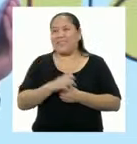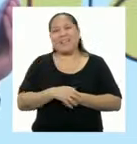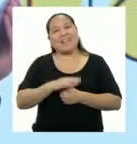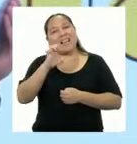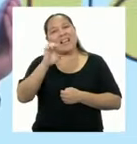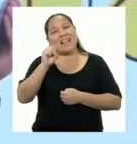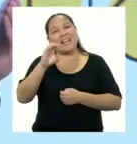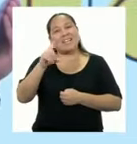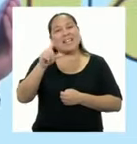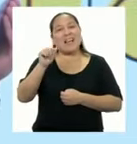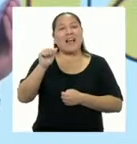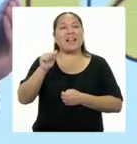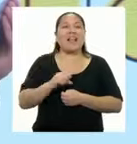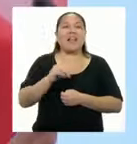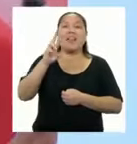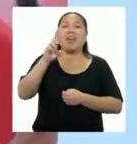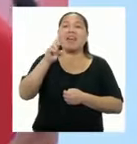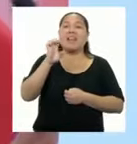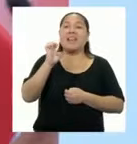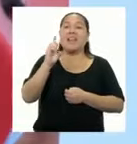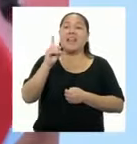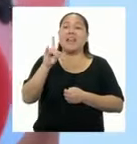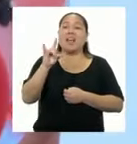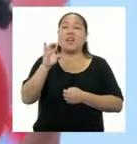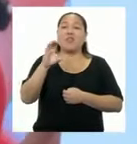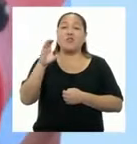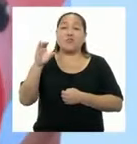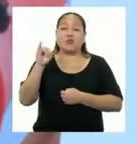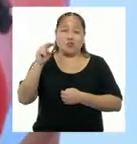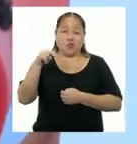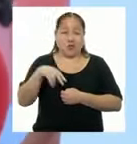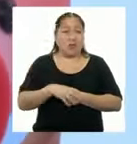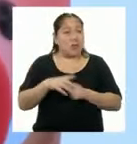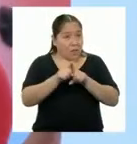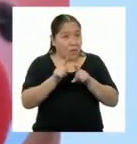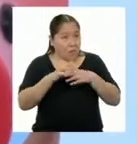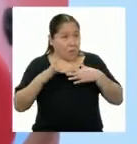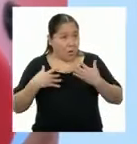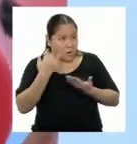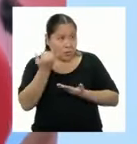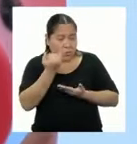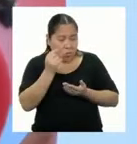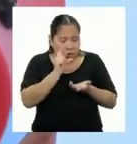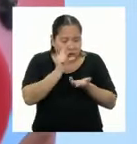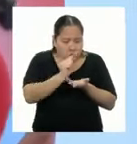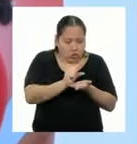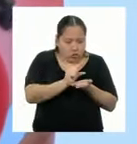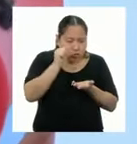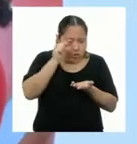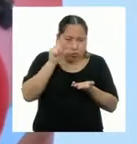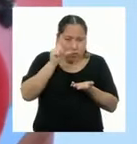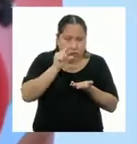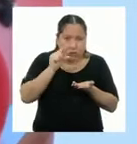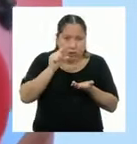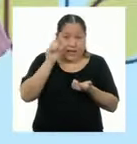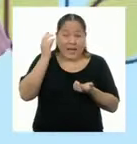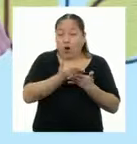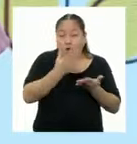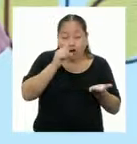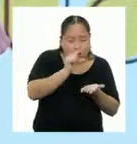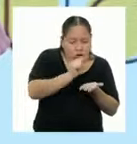una escala de reducción. Y también podrías hacer dibujos de cosas chiquitas en tamaño